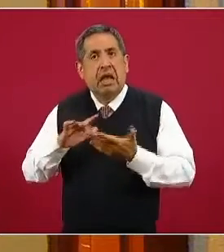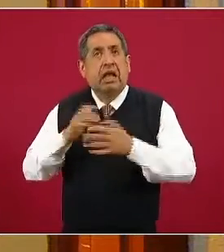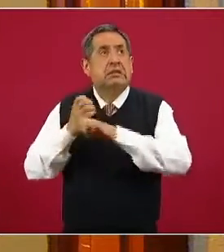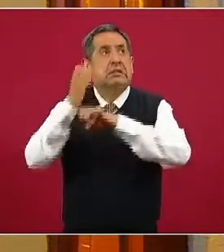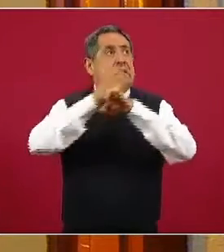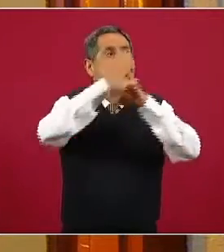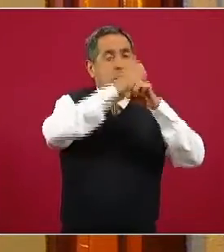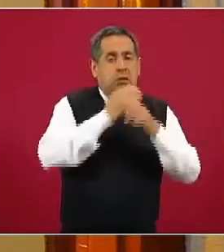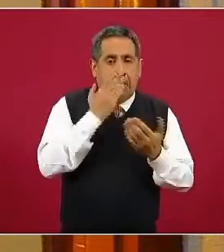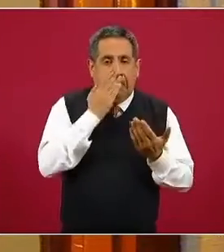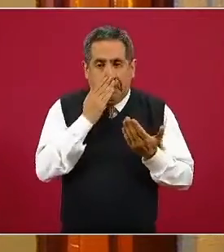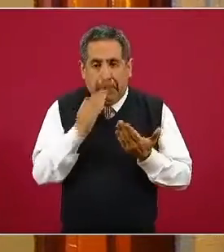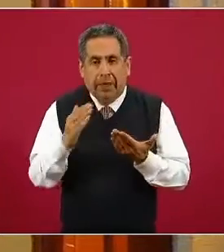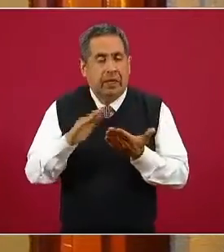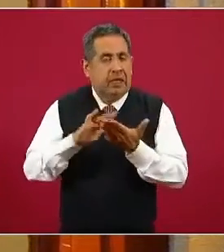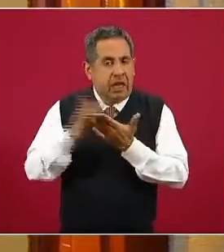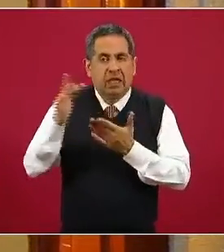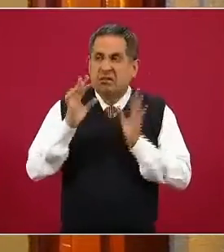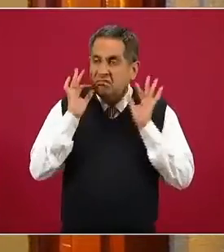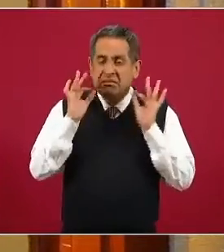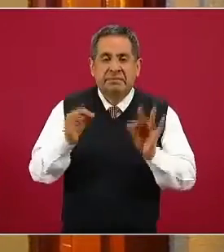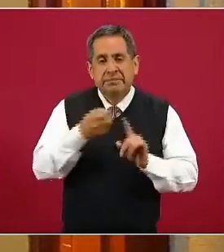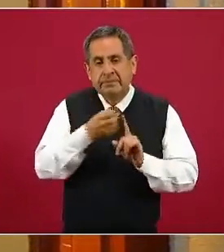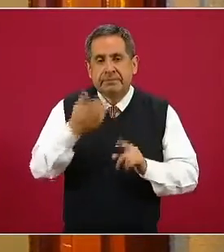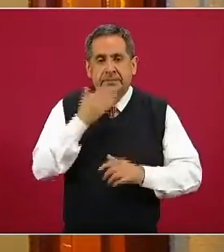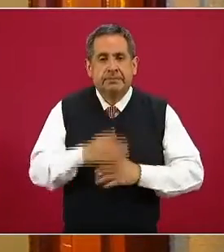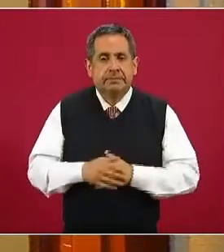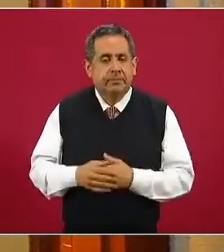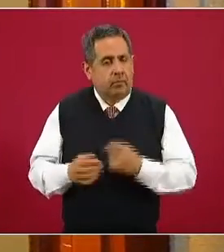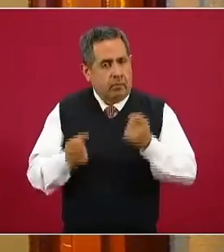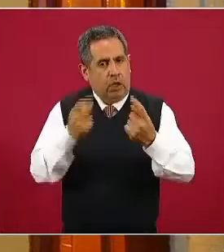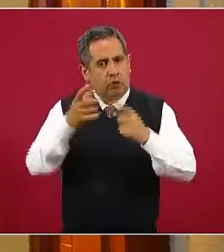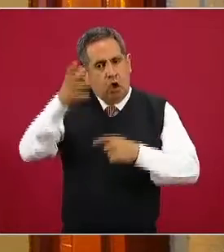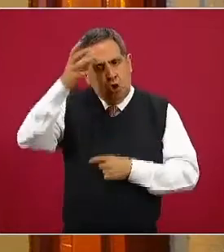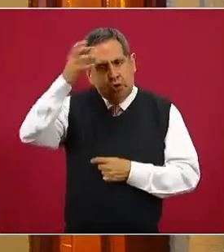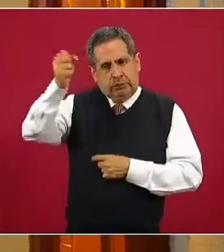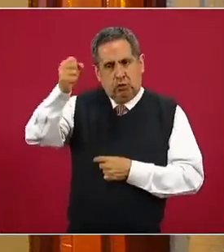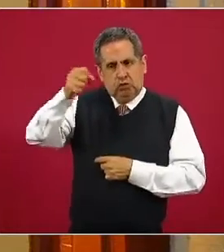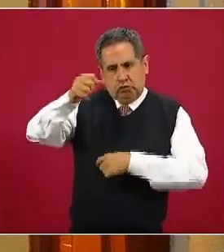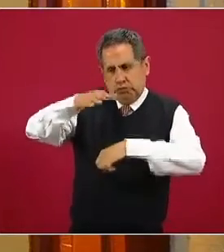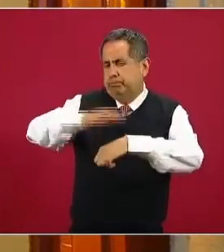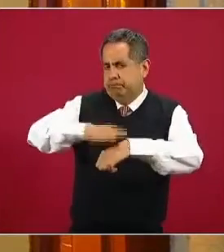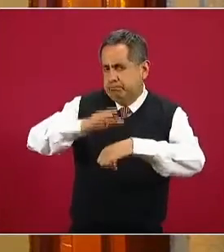el logro que han tenido. Algunos conceptos importantes